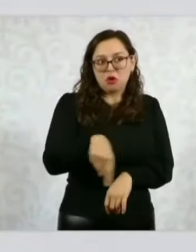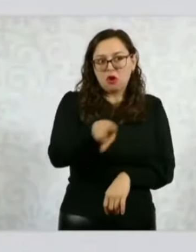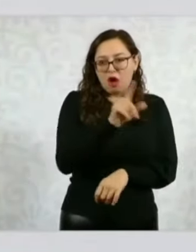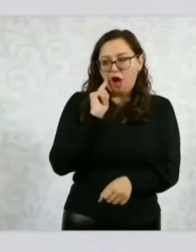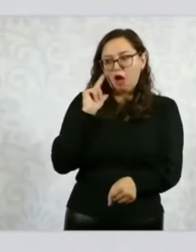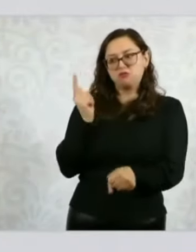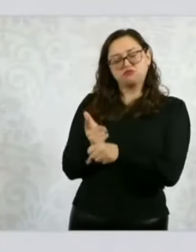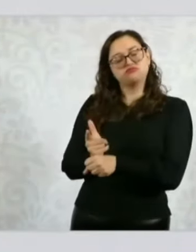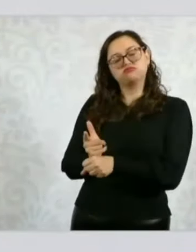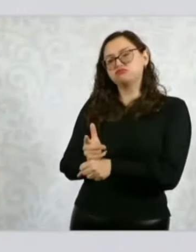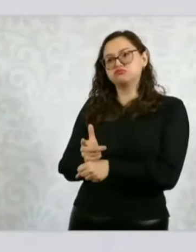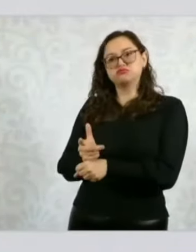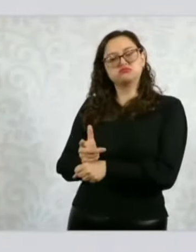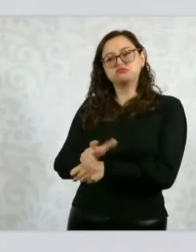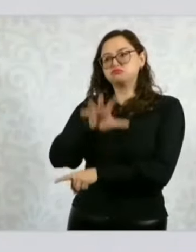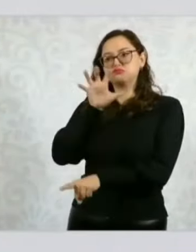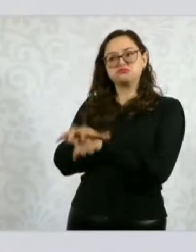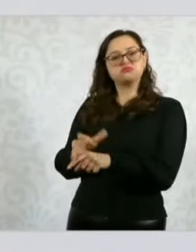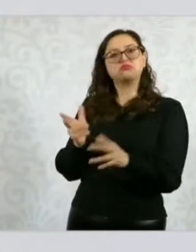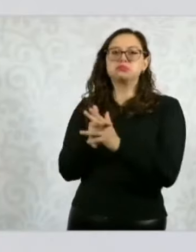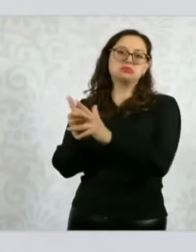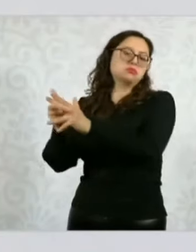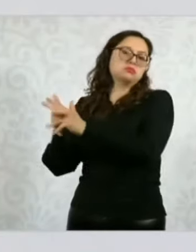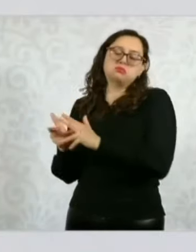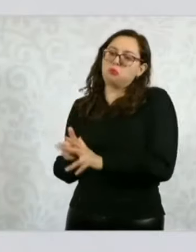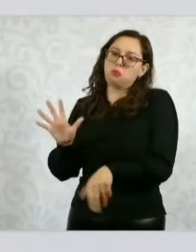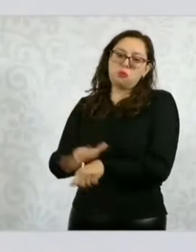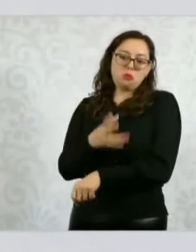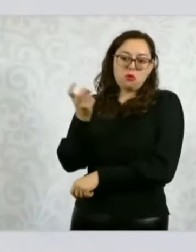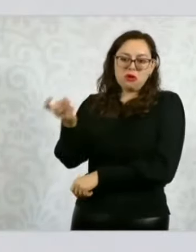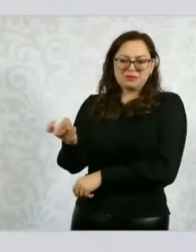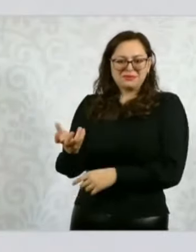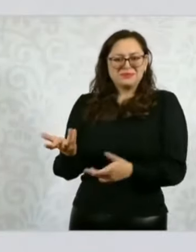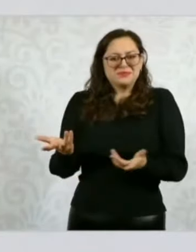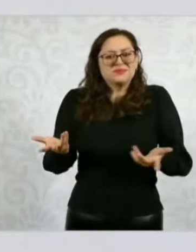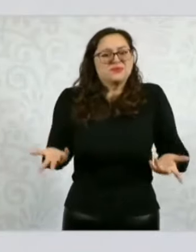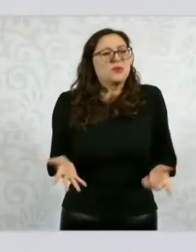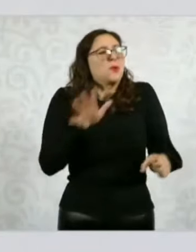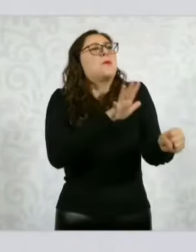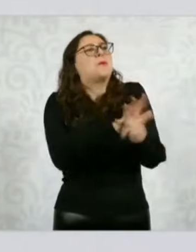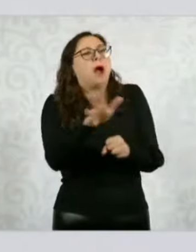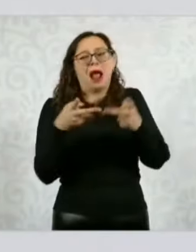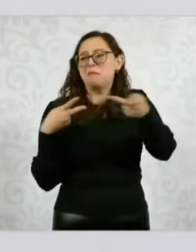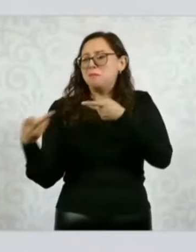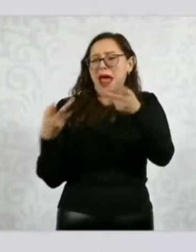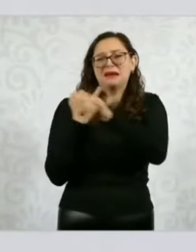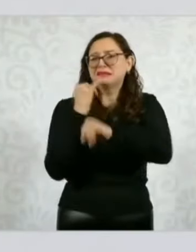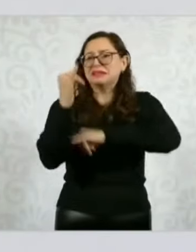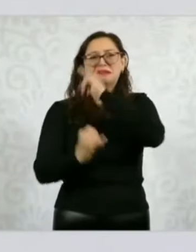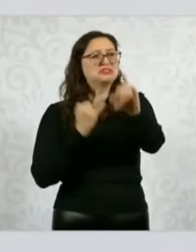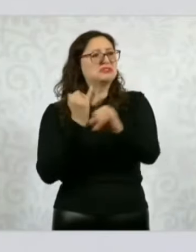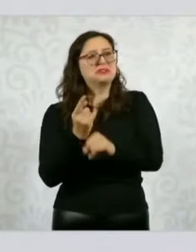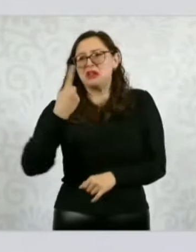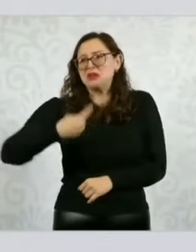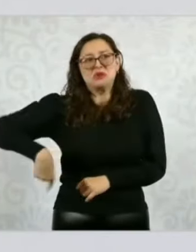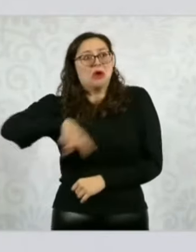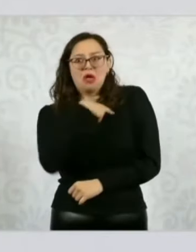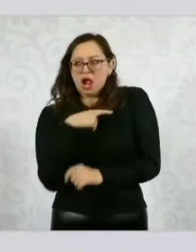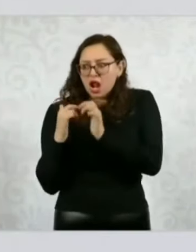El gobierno no estaba convencido de ningún plan internacional de ninguna